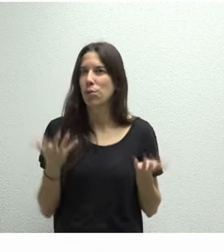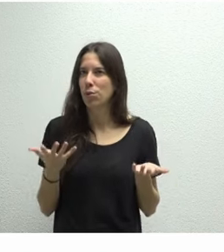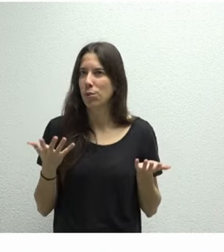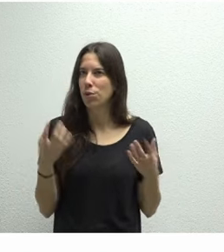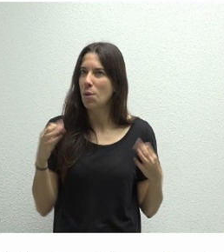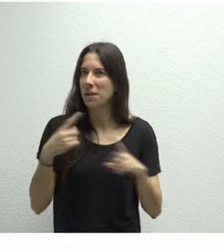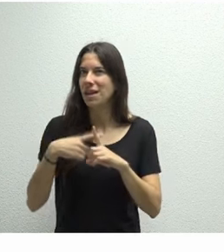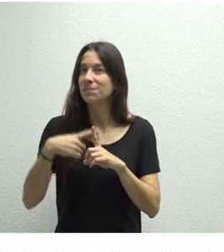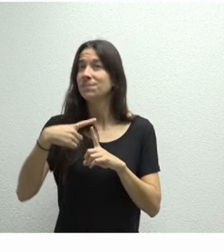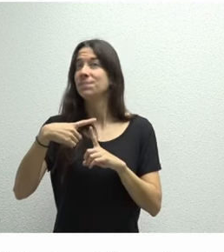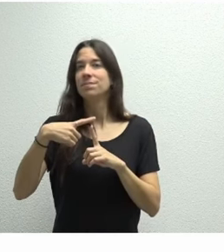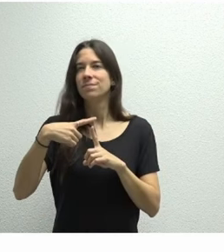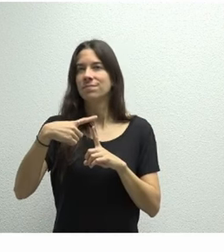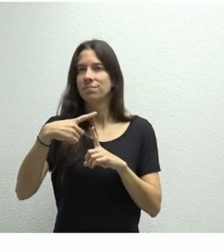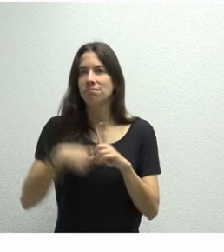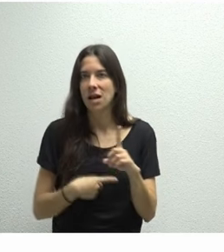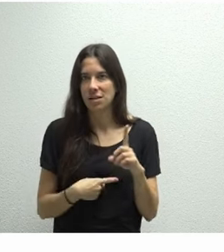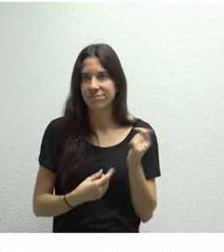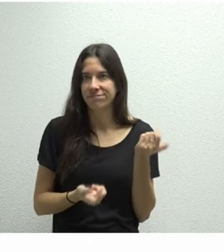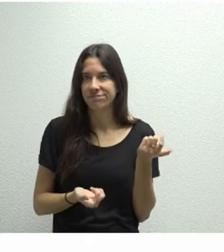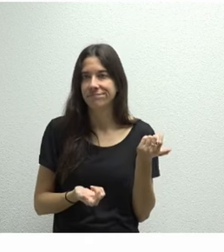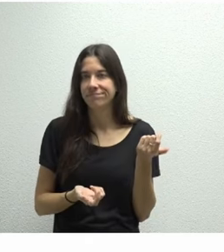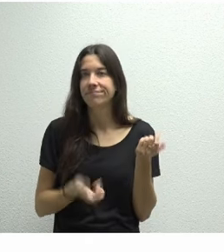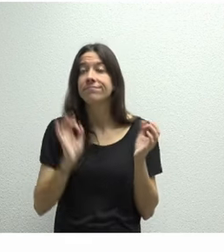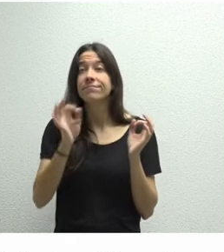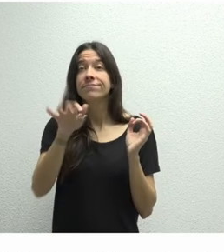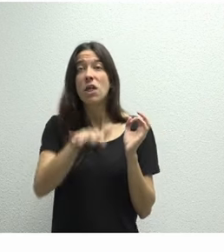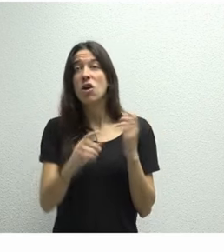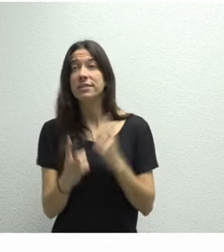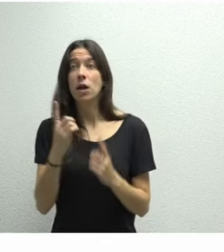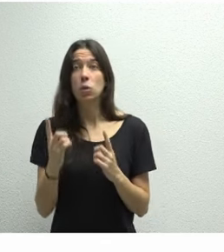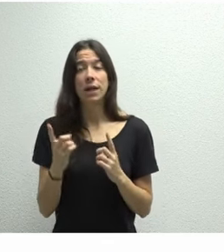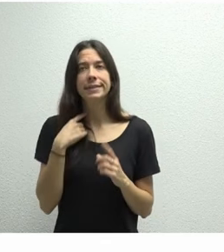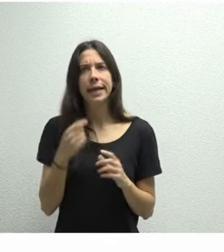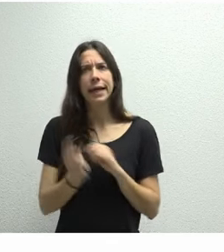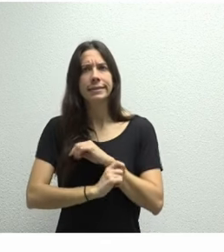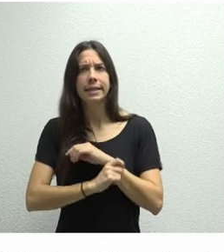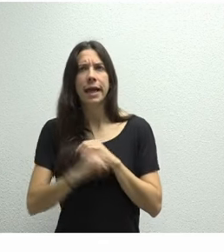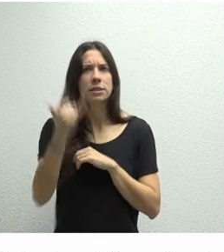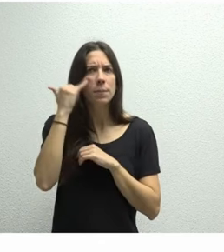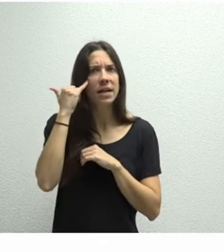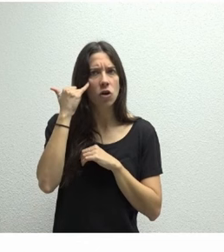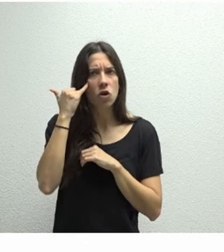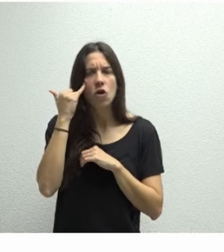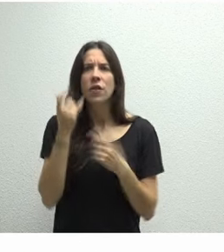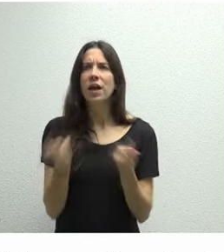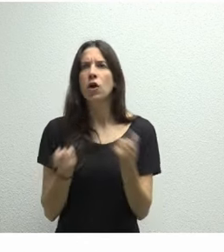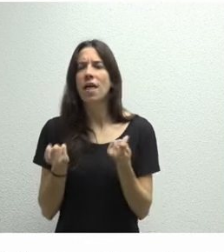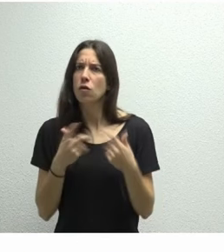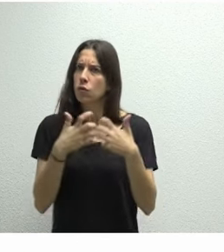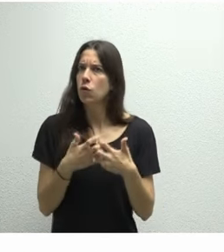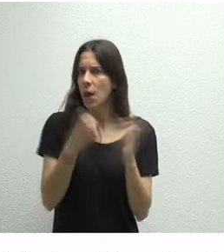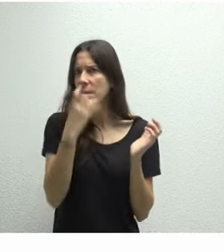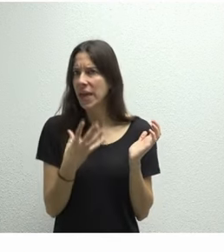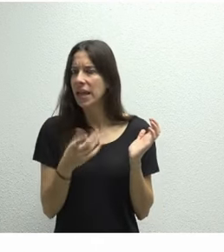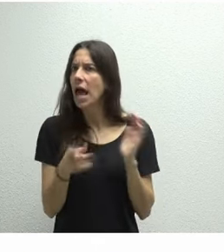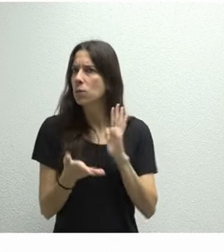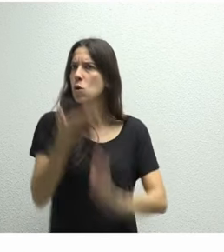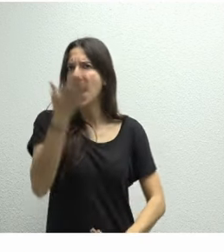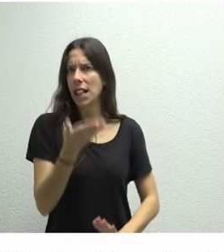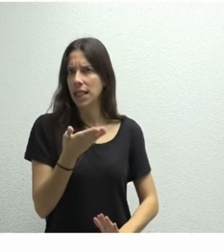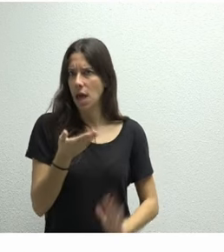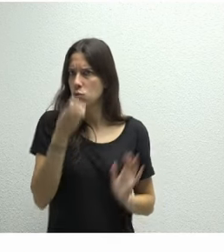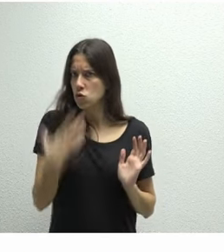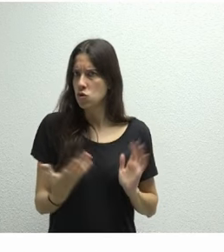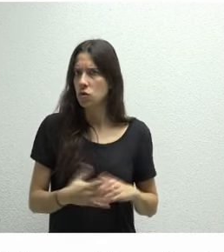baja a excepción de esa donde esas estrategias micro de coordinación están funcionando que es muy alta y muy elevada